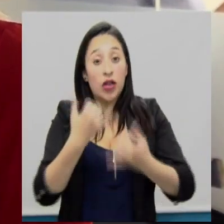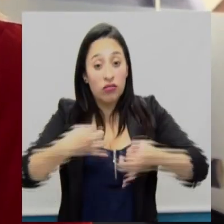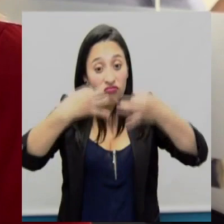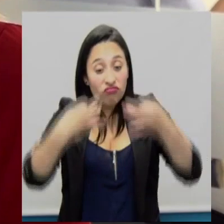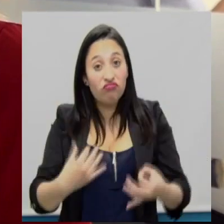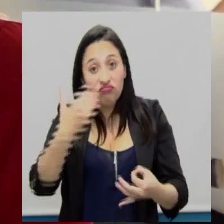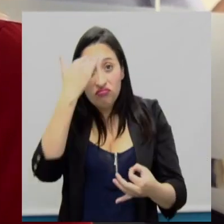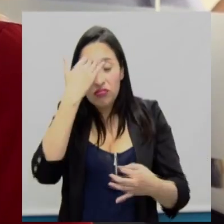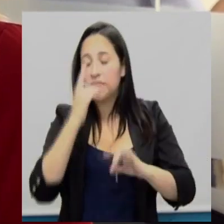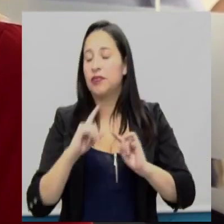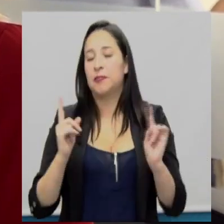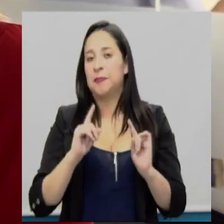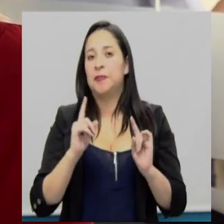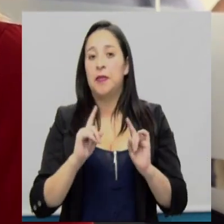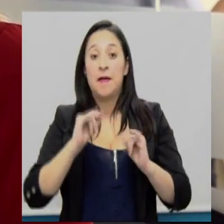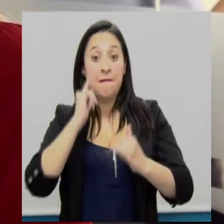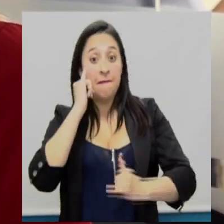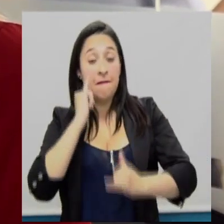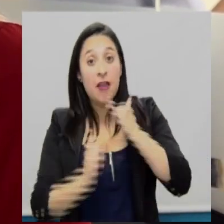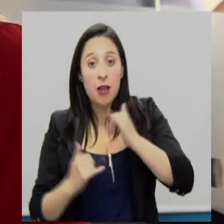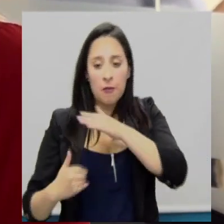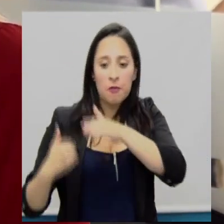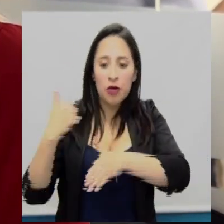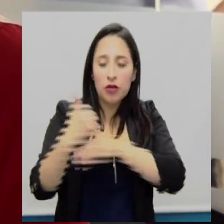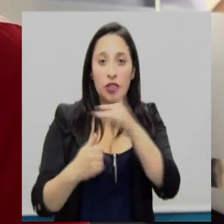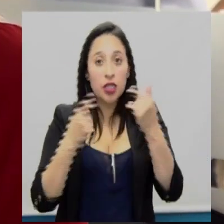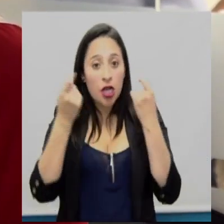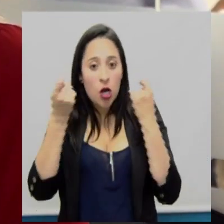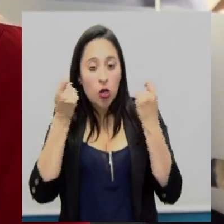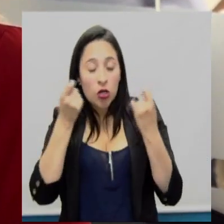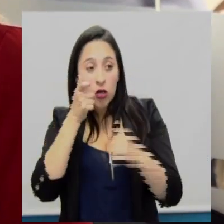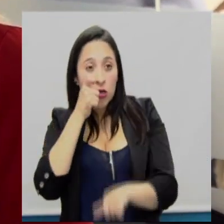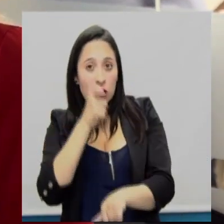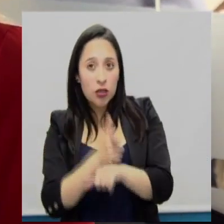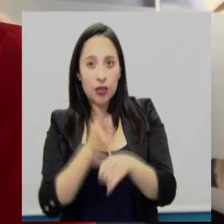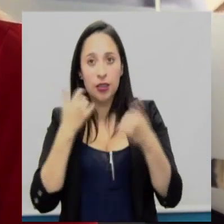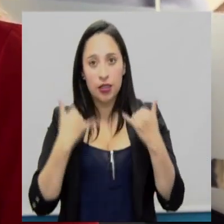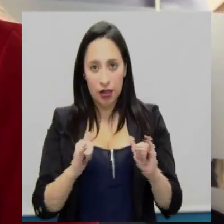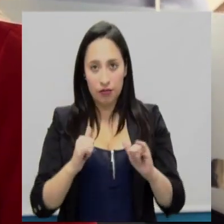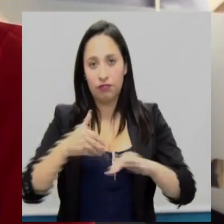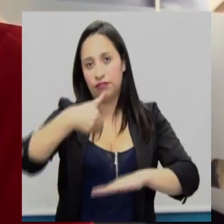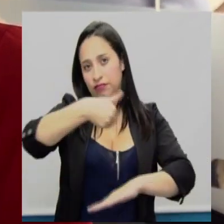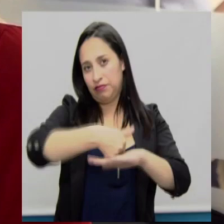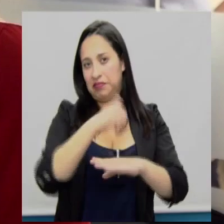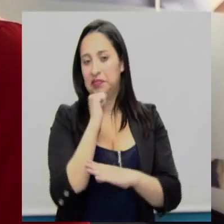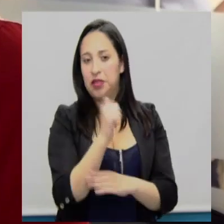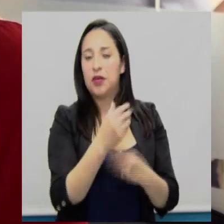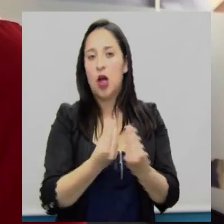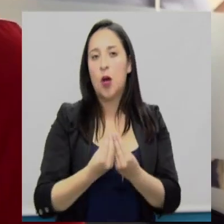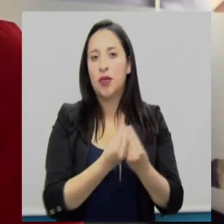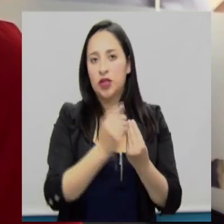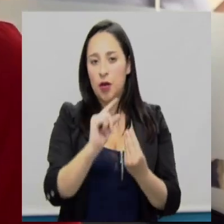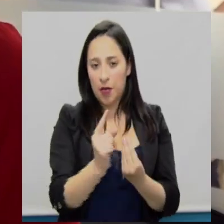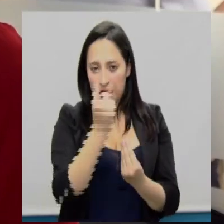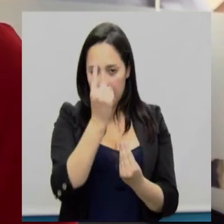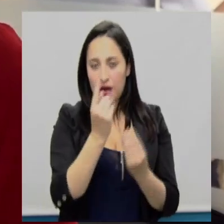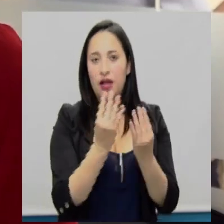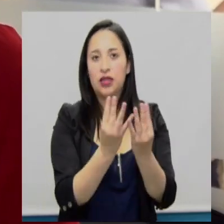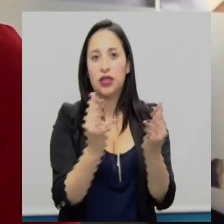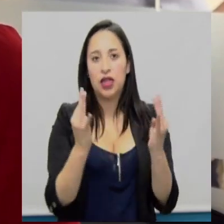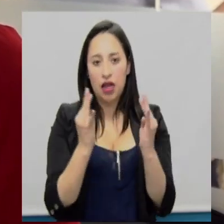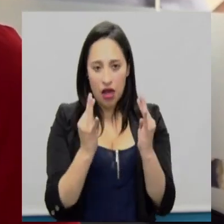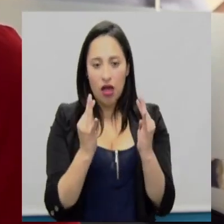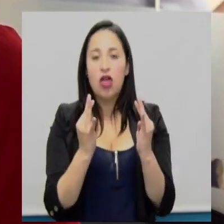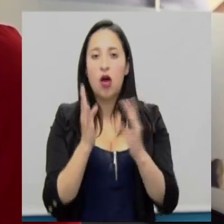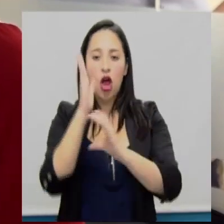establecidas una vez finalice el proceso de control excepcional, que ha sido solicitado por la Comisión Primera del Senado ante